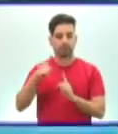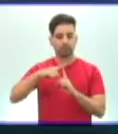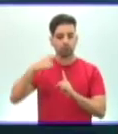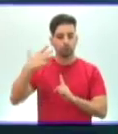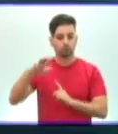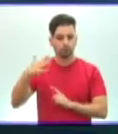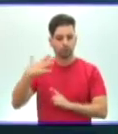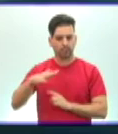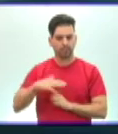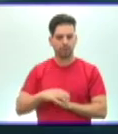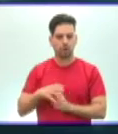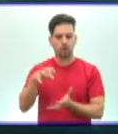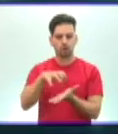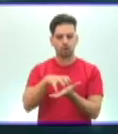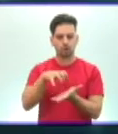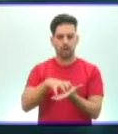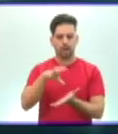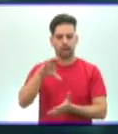ciudad de Caibarí.